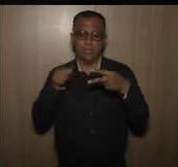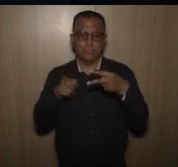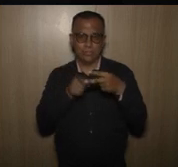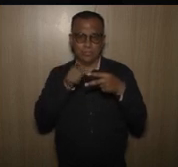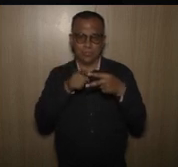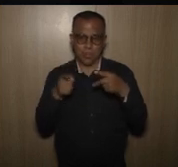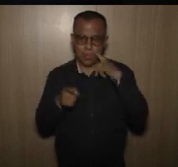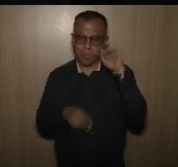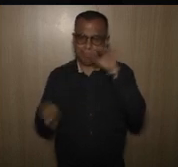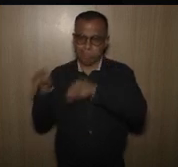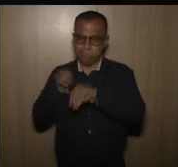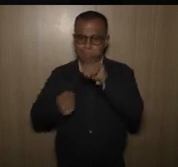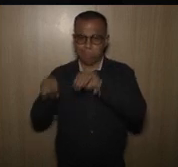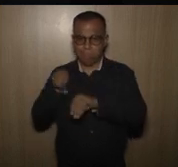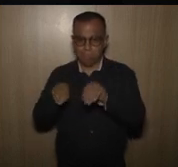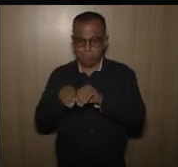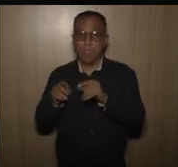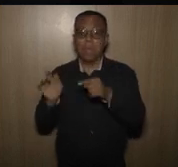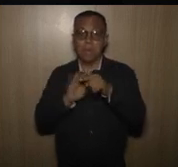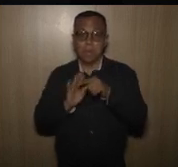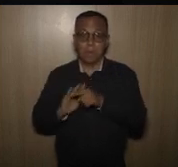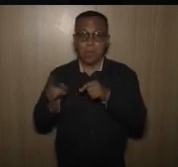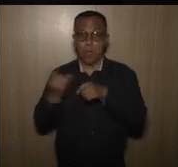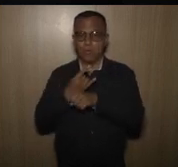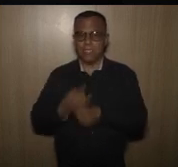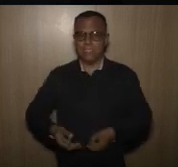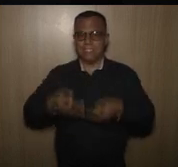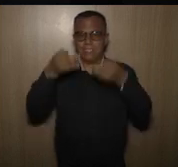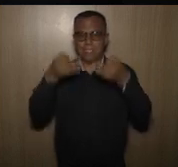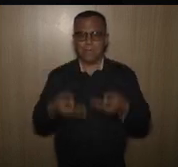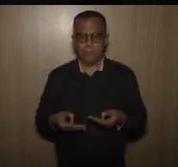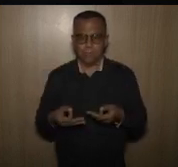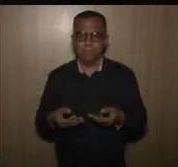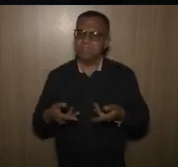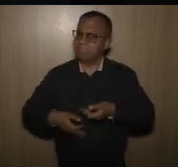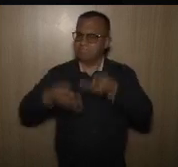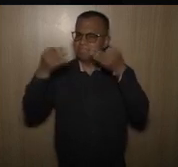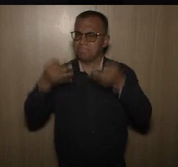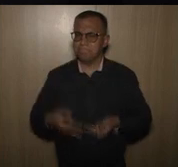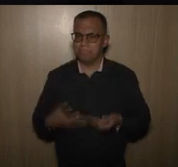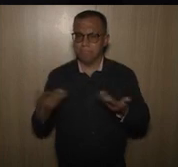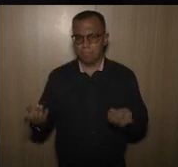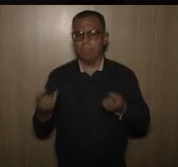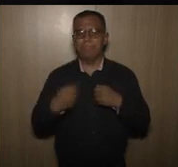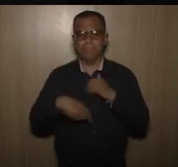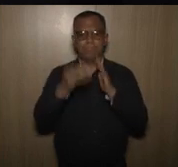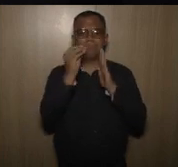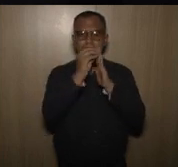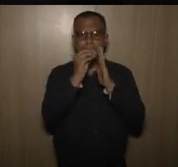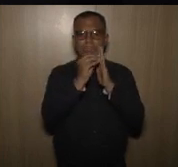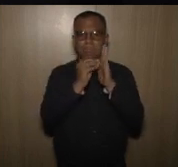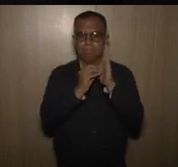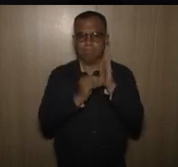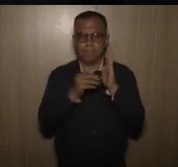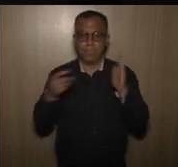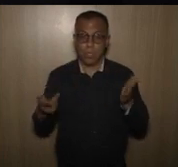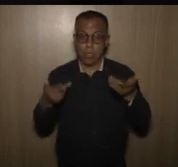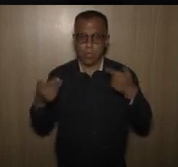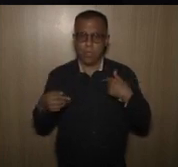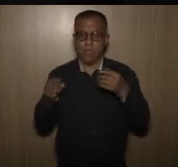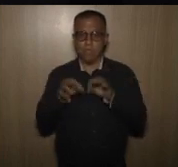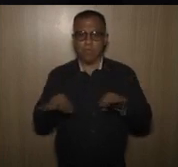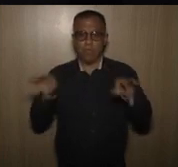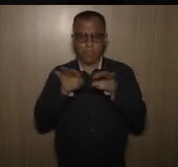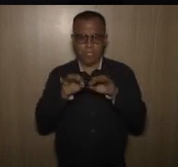su diseño, que son la interoperabilidad y la seguridad. Desde la seguridad, bajo las premisas de integridad de la